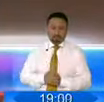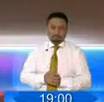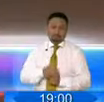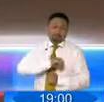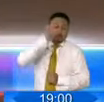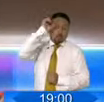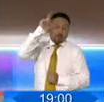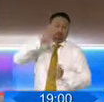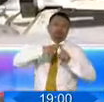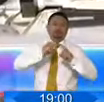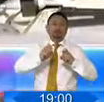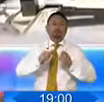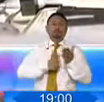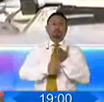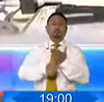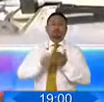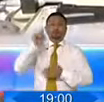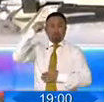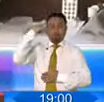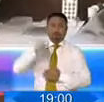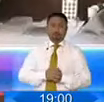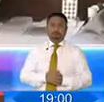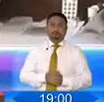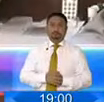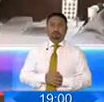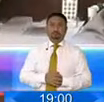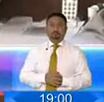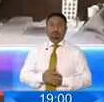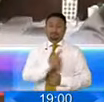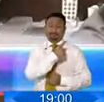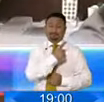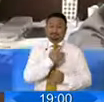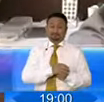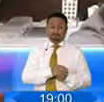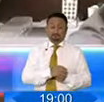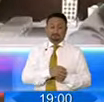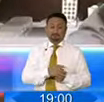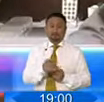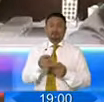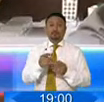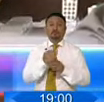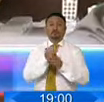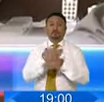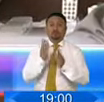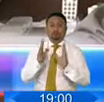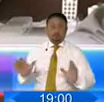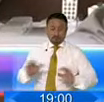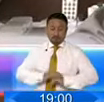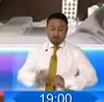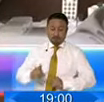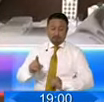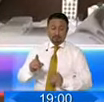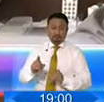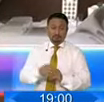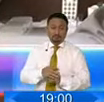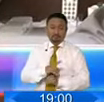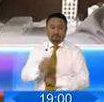el exministro de gobierno Vladimiro Álvarez. Ya el cese de funciones está dado por la ausencia temporal,